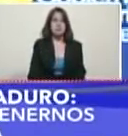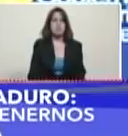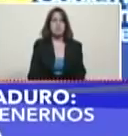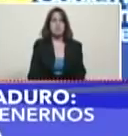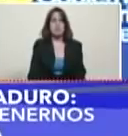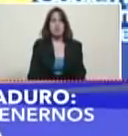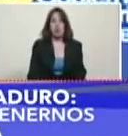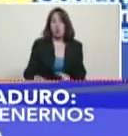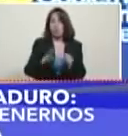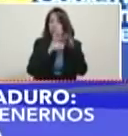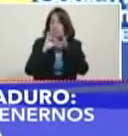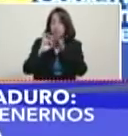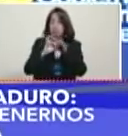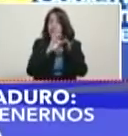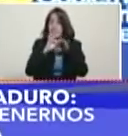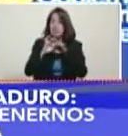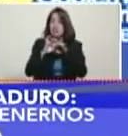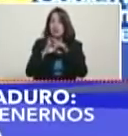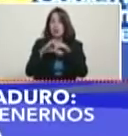Con unión le vamos a responder.